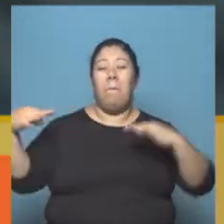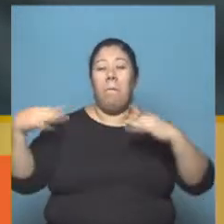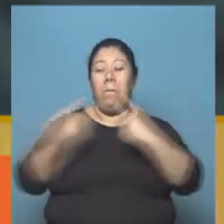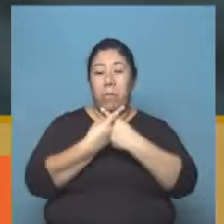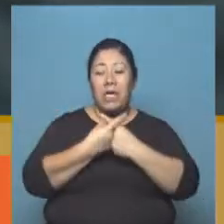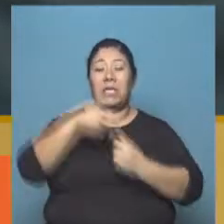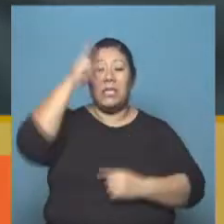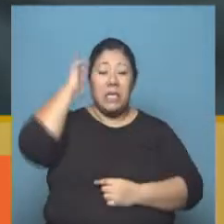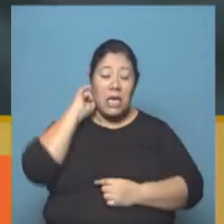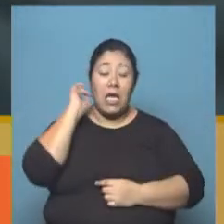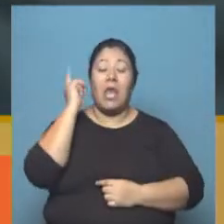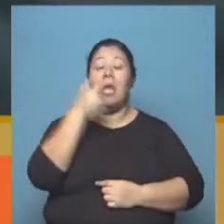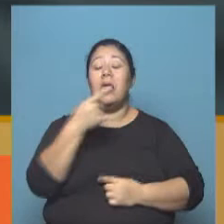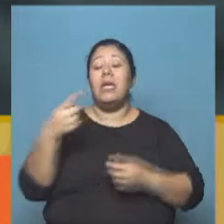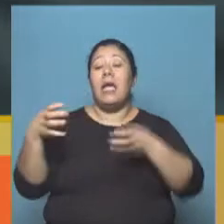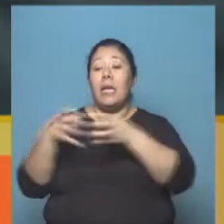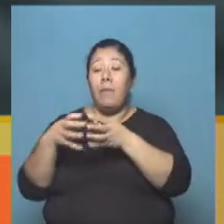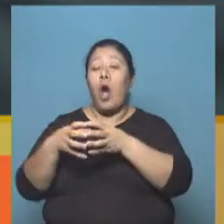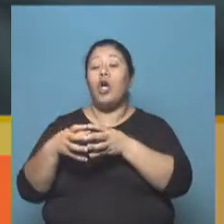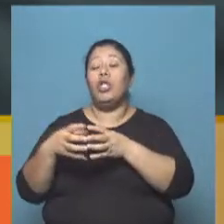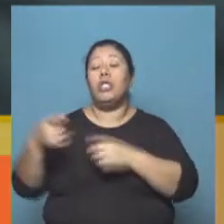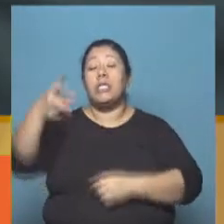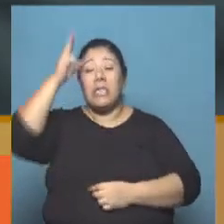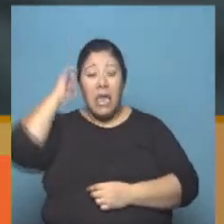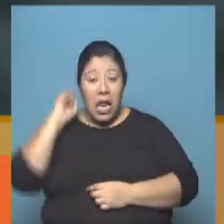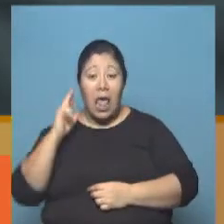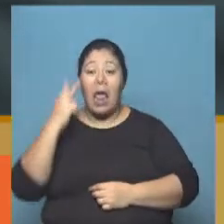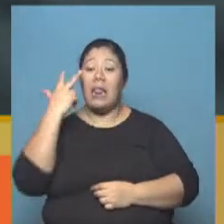Chile jugó con 3 volantes,